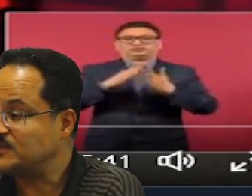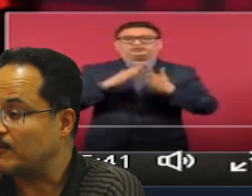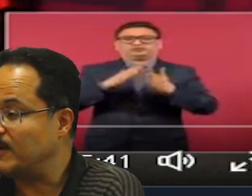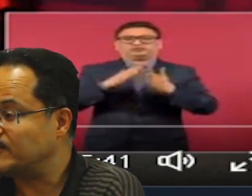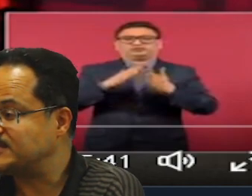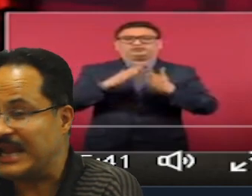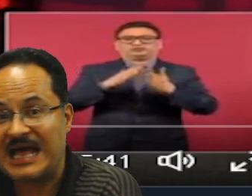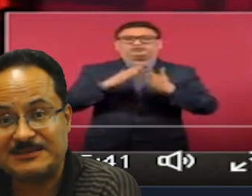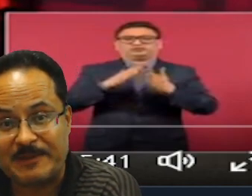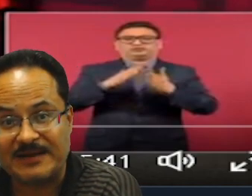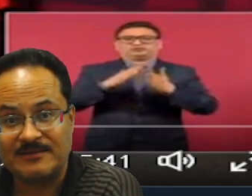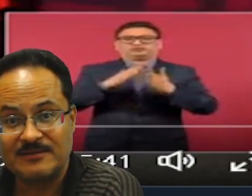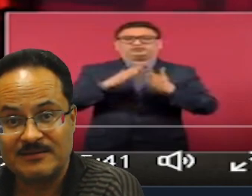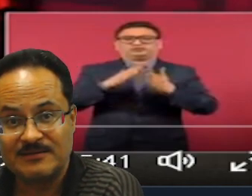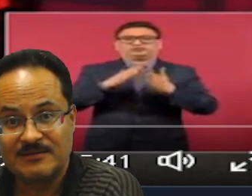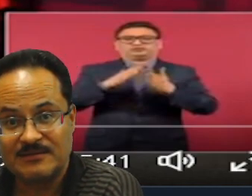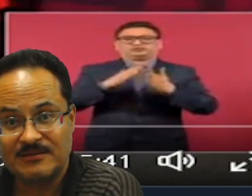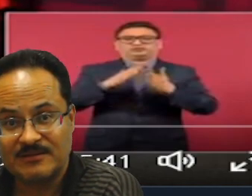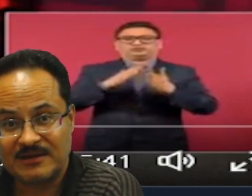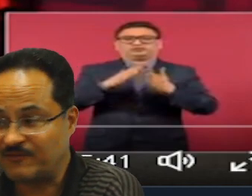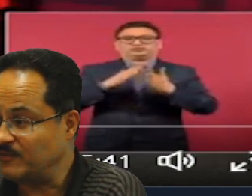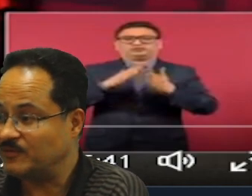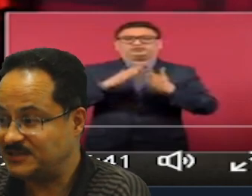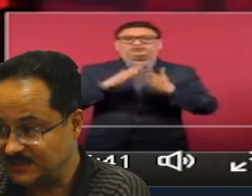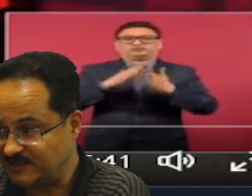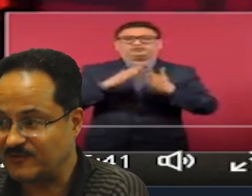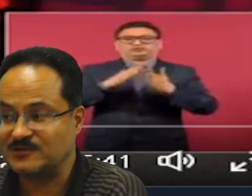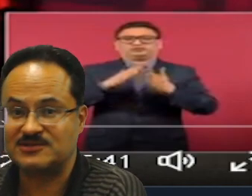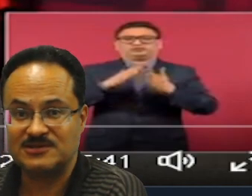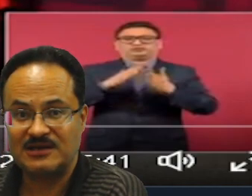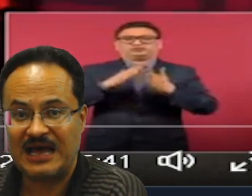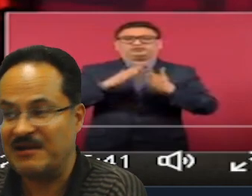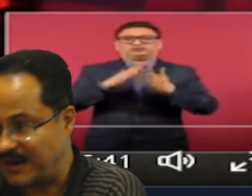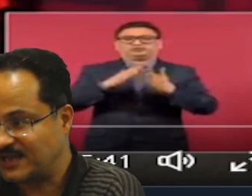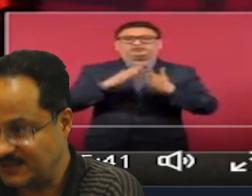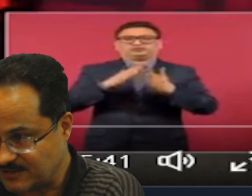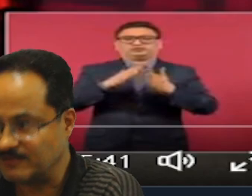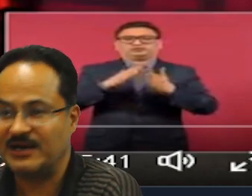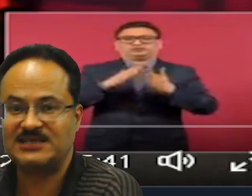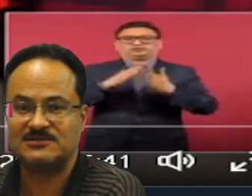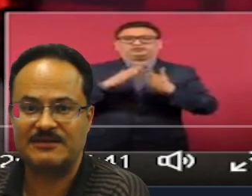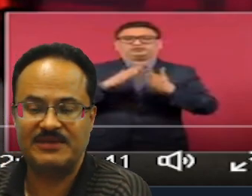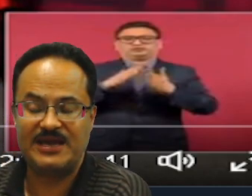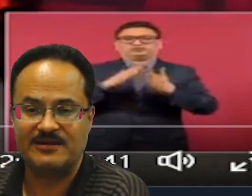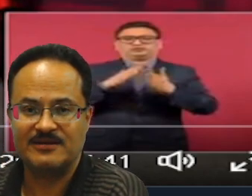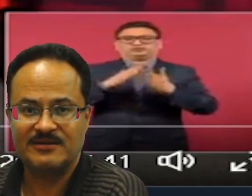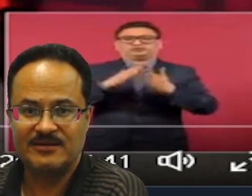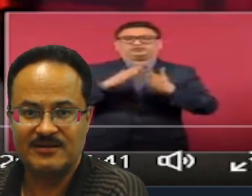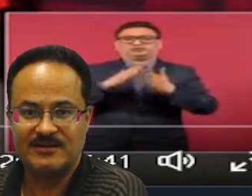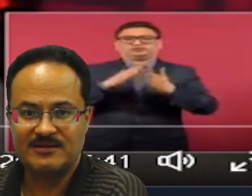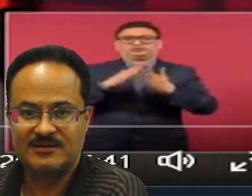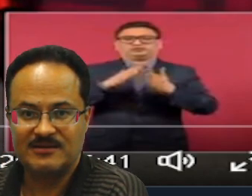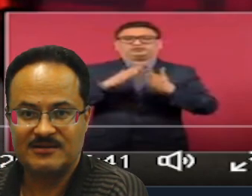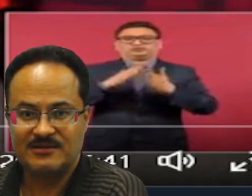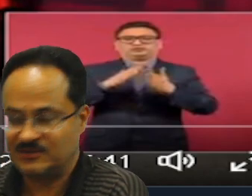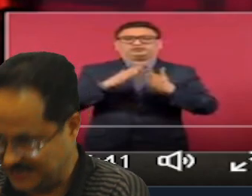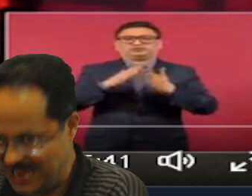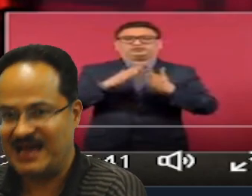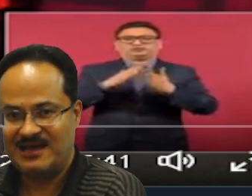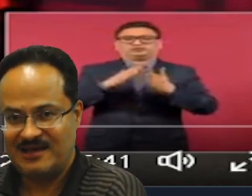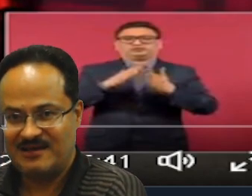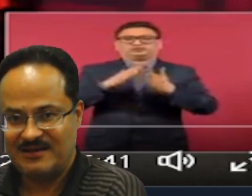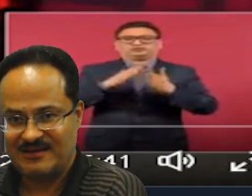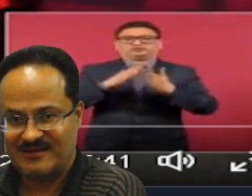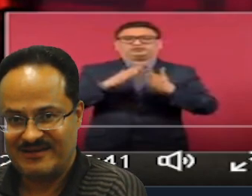de unos acuerdos de laspan que firmó Vicente Fox al margen del Congreso también o